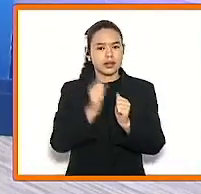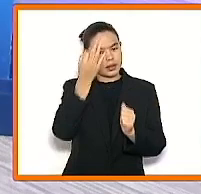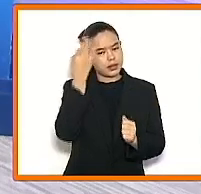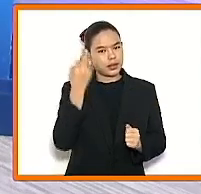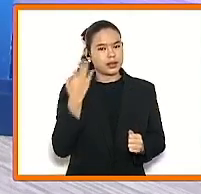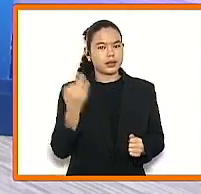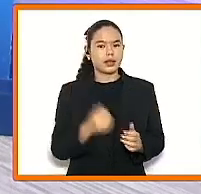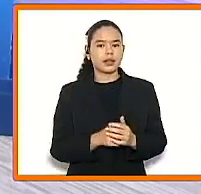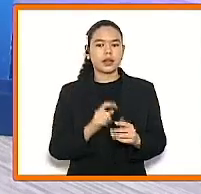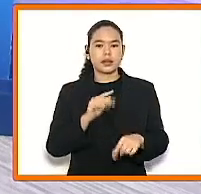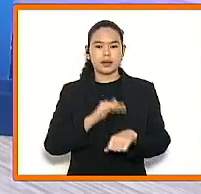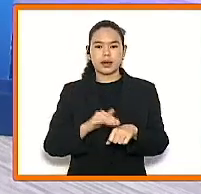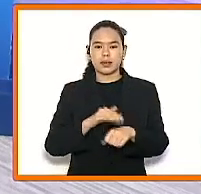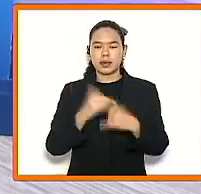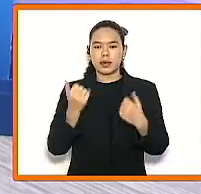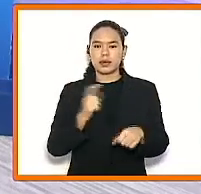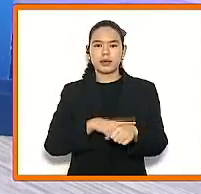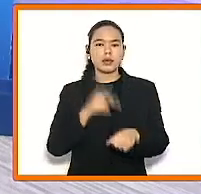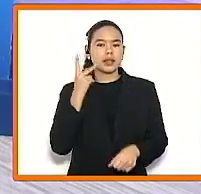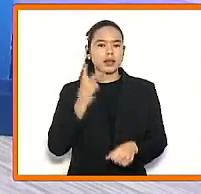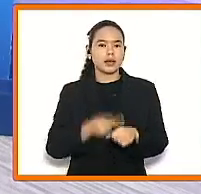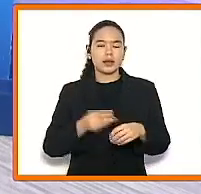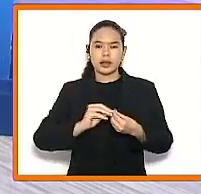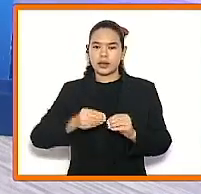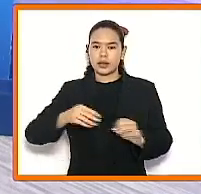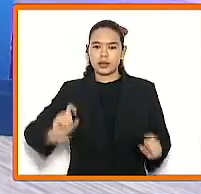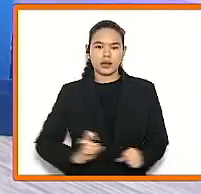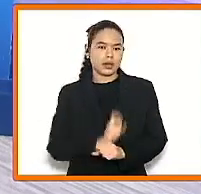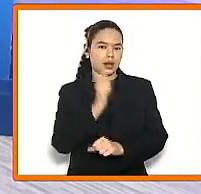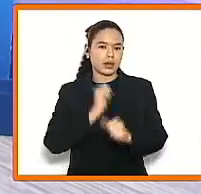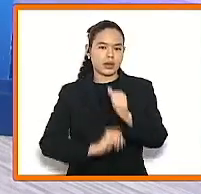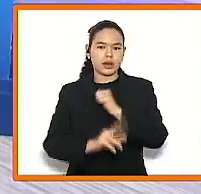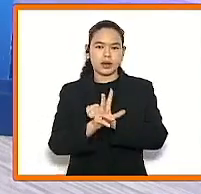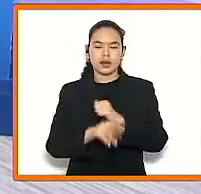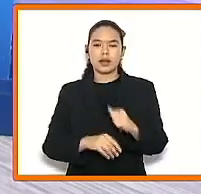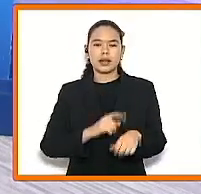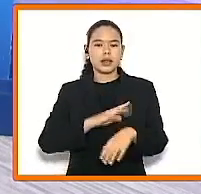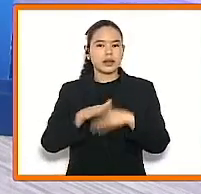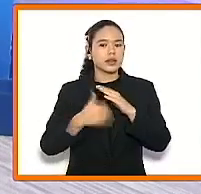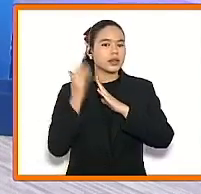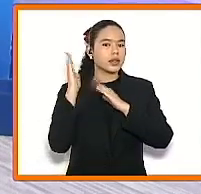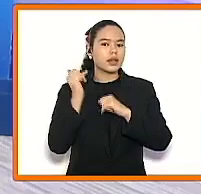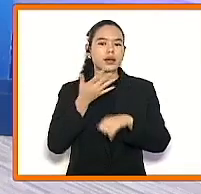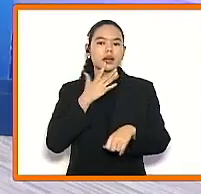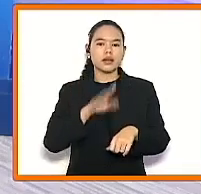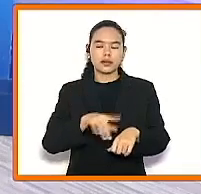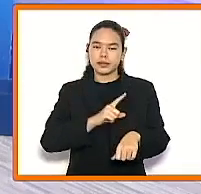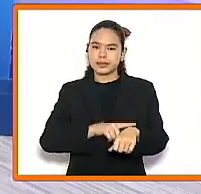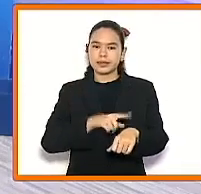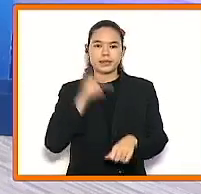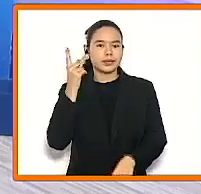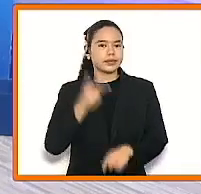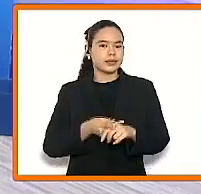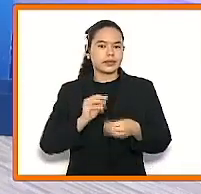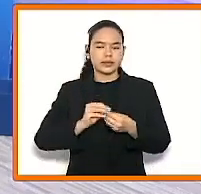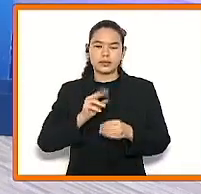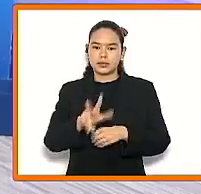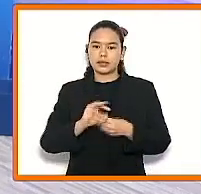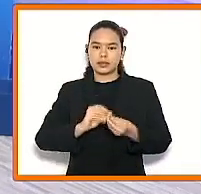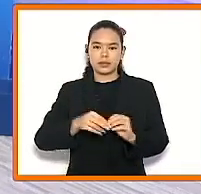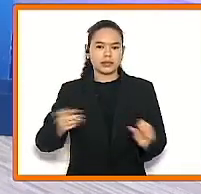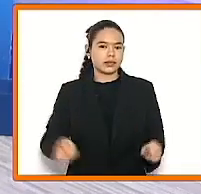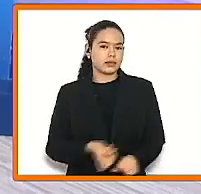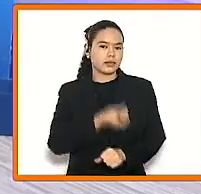de Francini. Permiso, Francini, porque vamos a conocer el número ganador para Pega 3. Querido jugador, te deseo muchísima suerte porque se vienen los tres